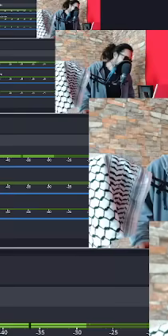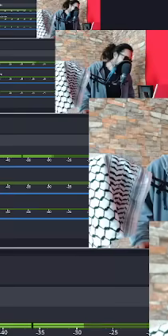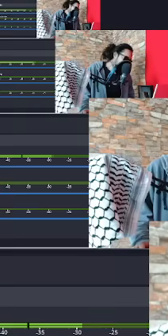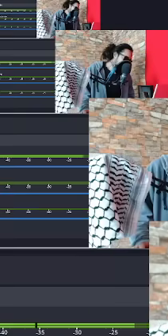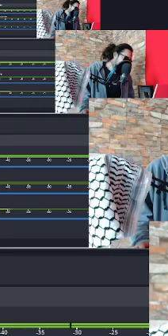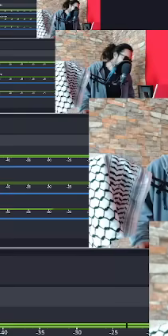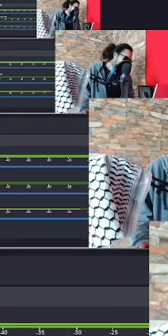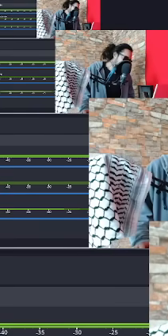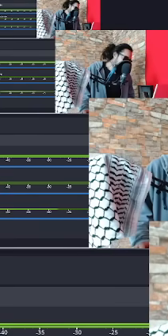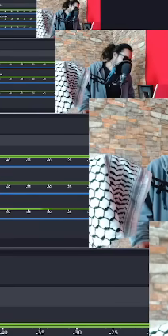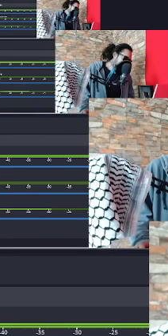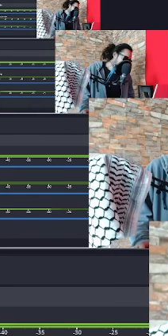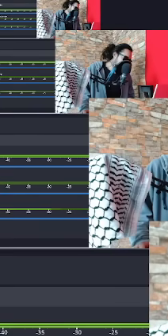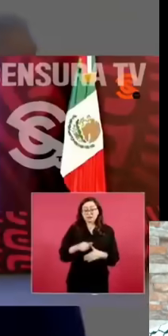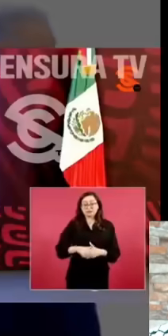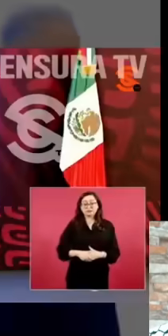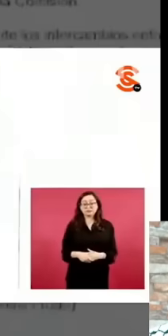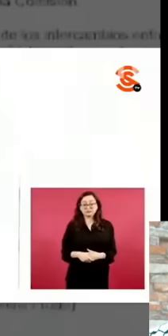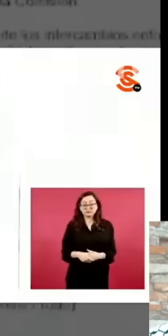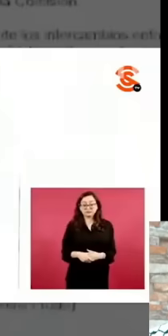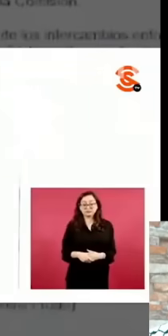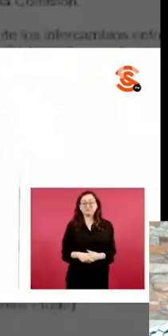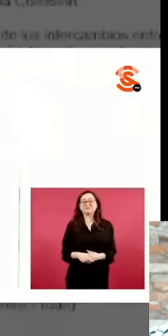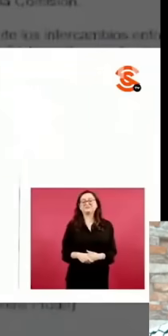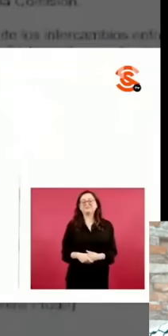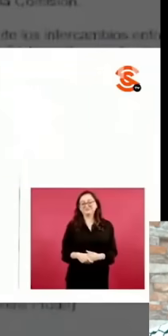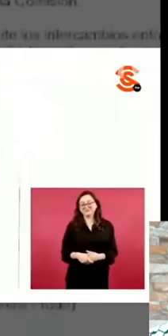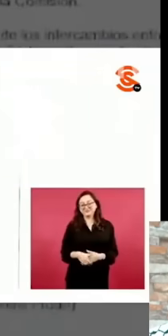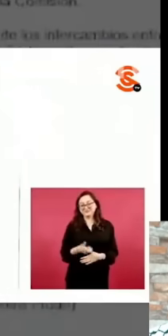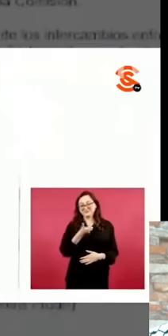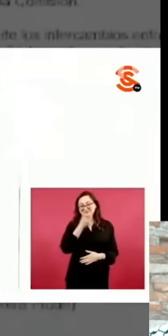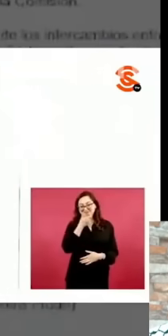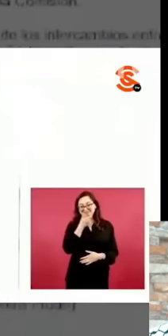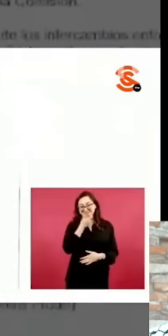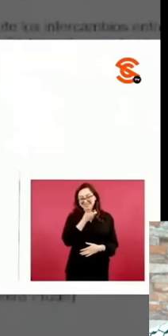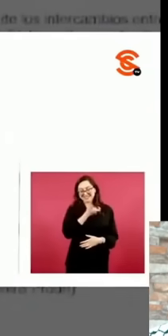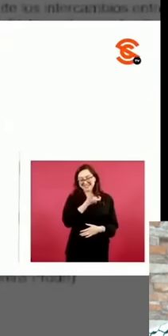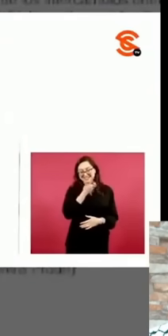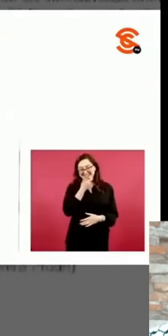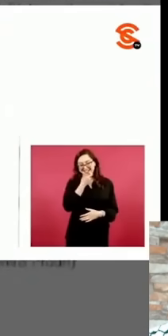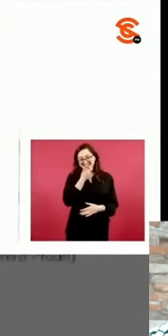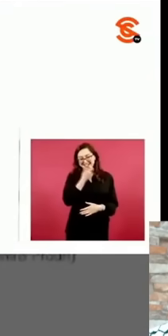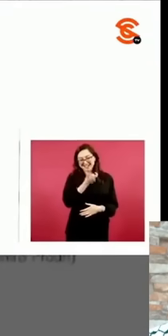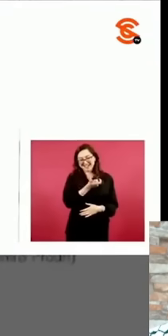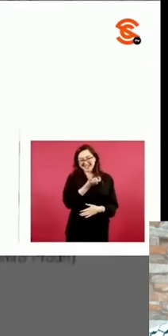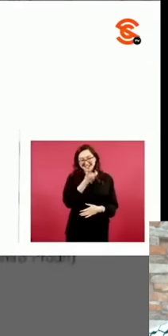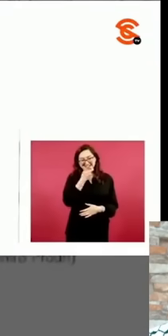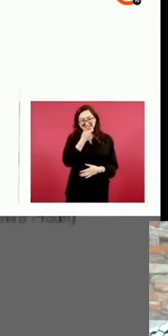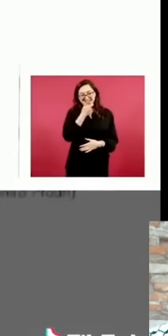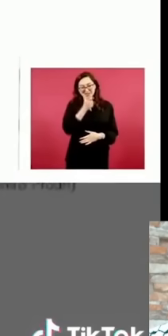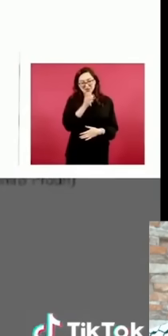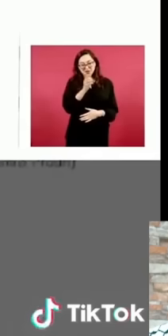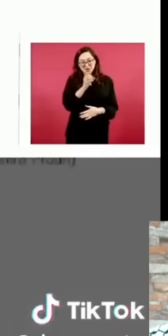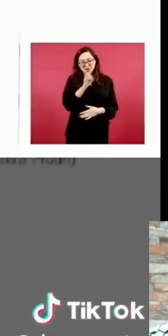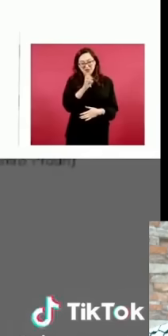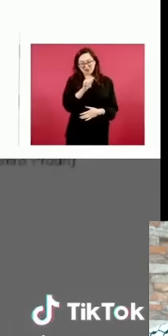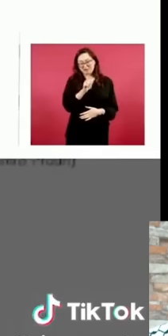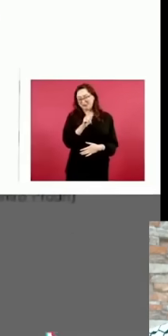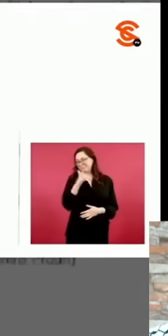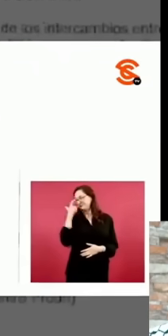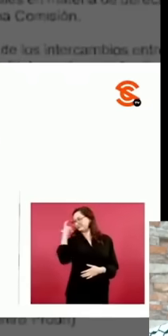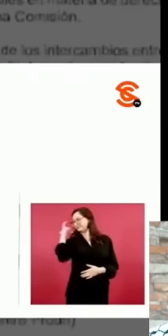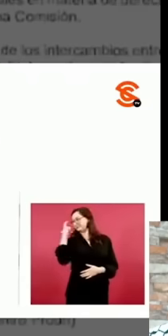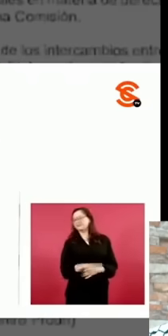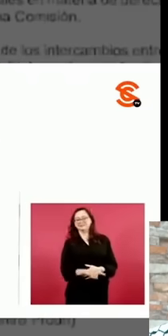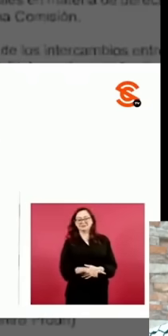oa Cómo no me voy a reír de la oea que es una cosa tan